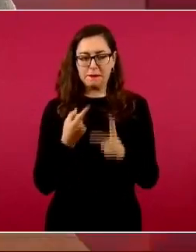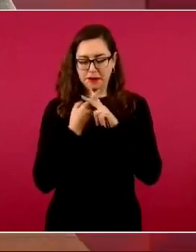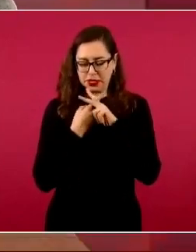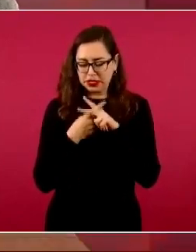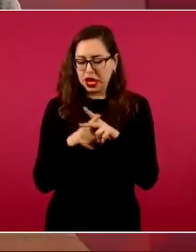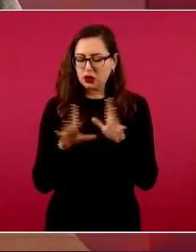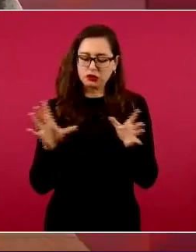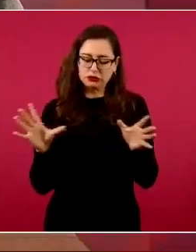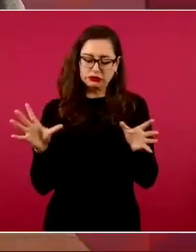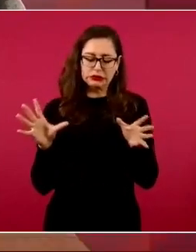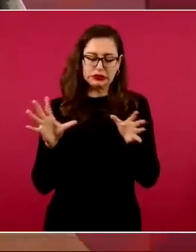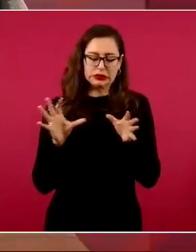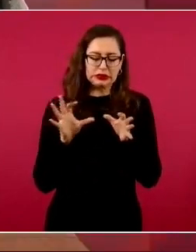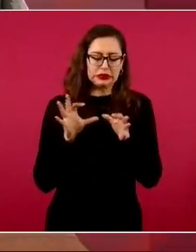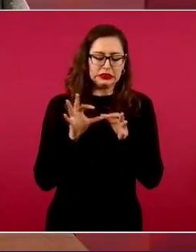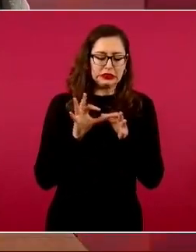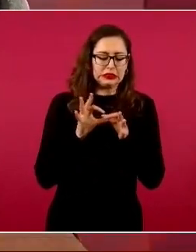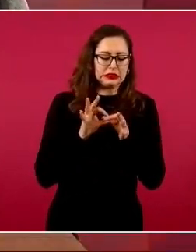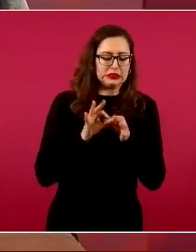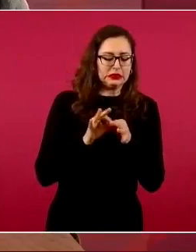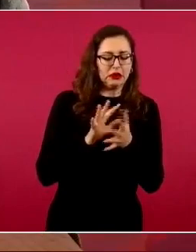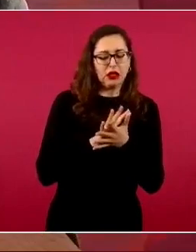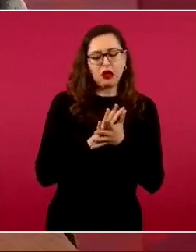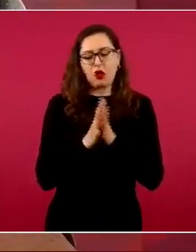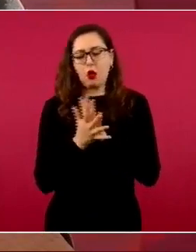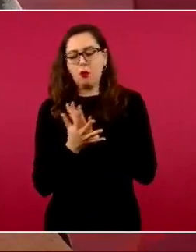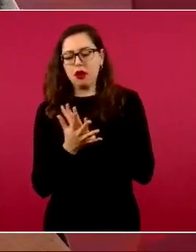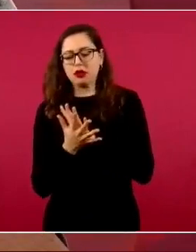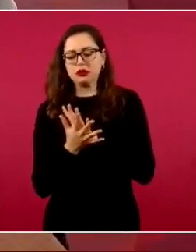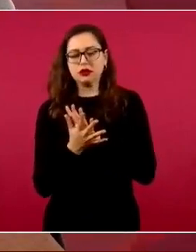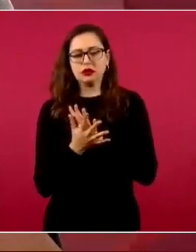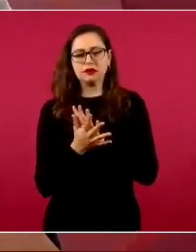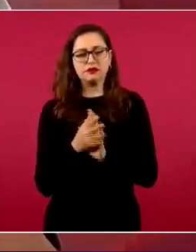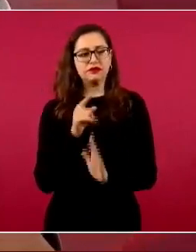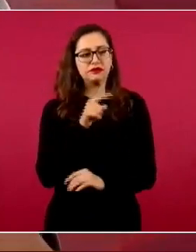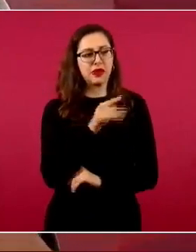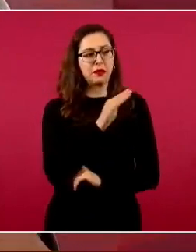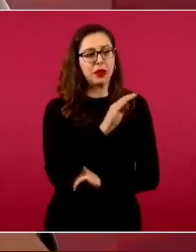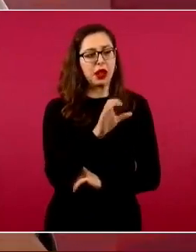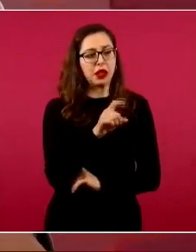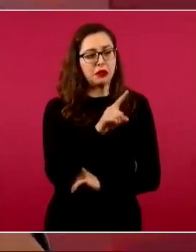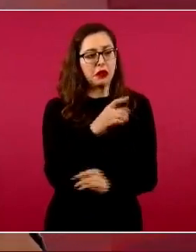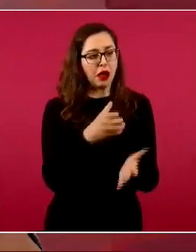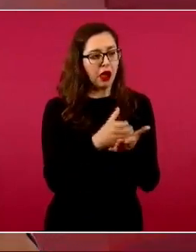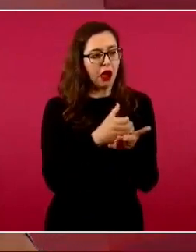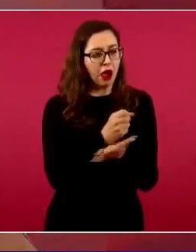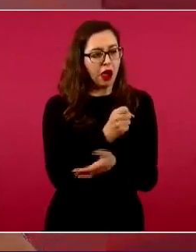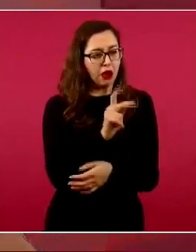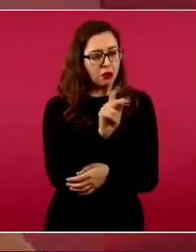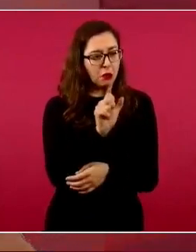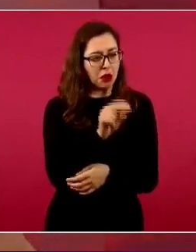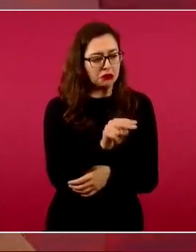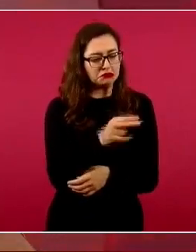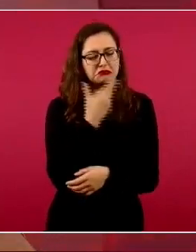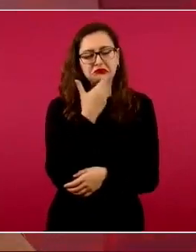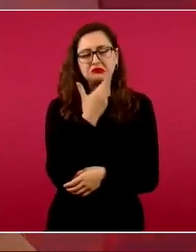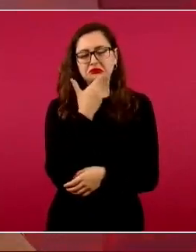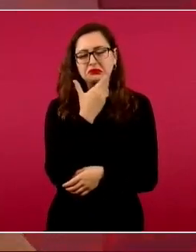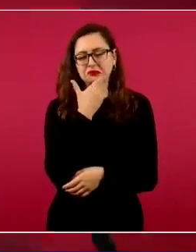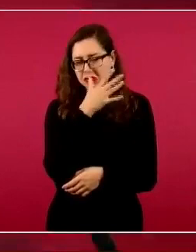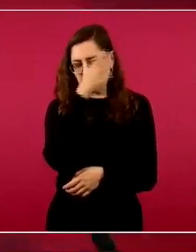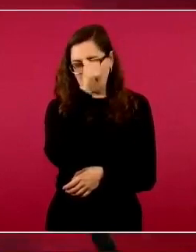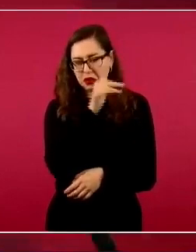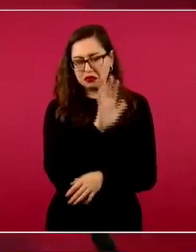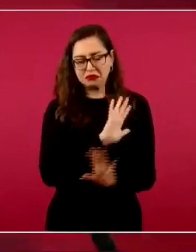pues respetaron el triunfo en Baja California, no le aplastaron el acelerador del